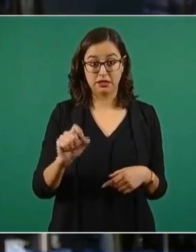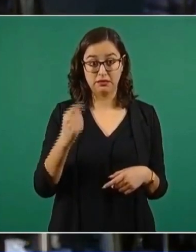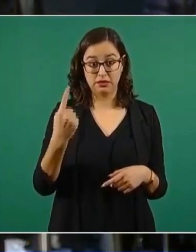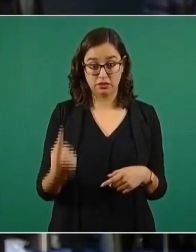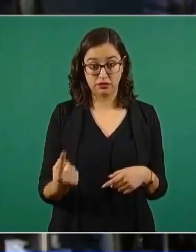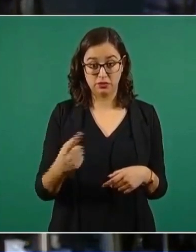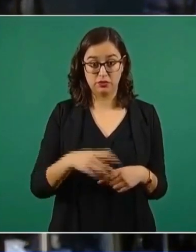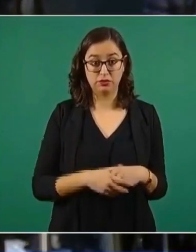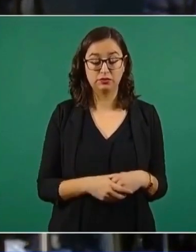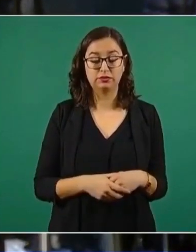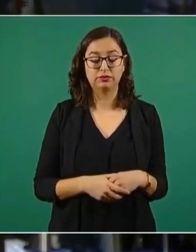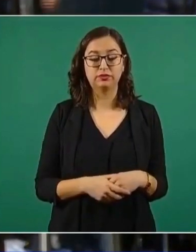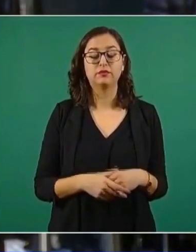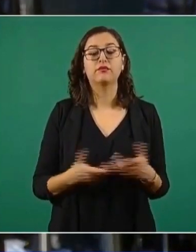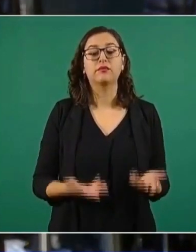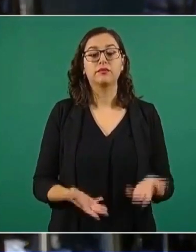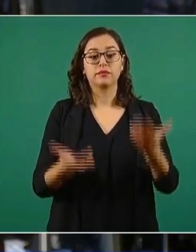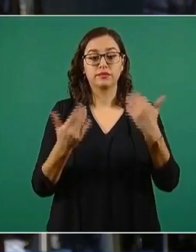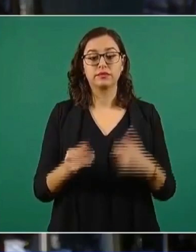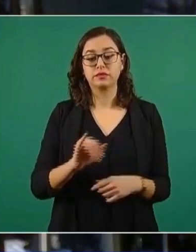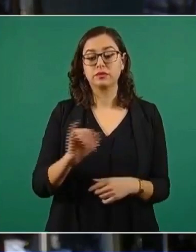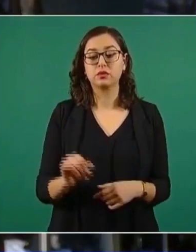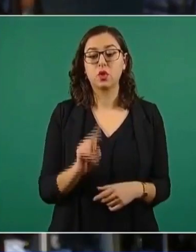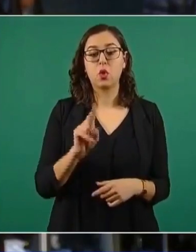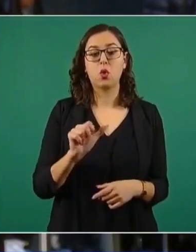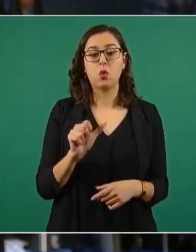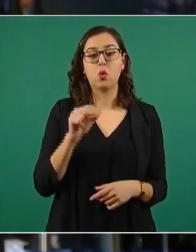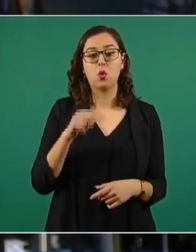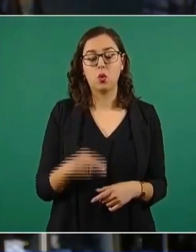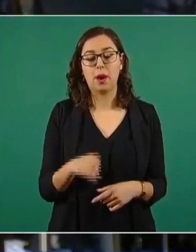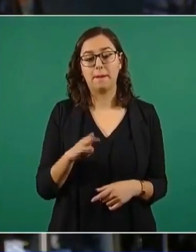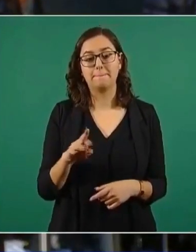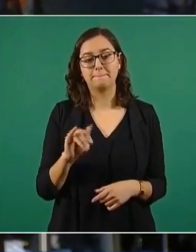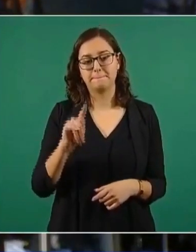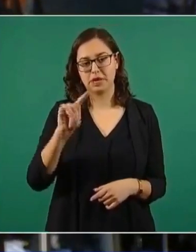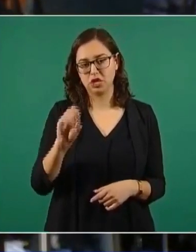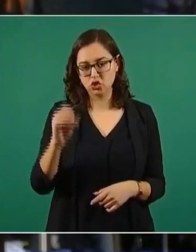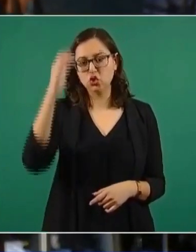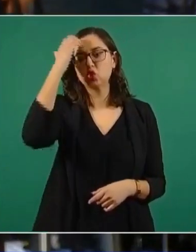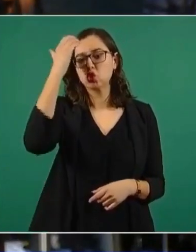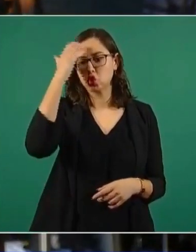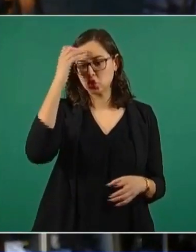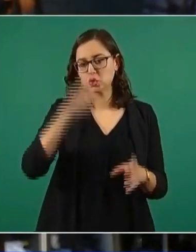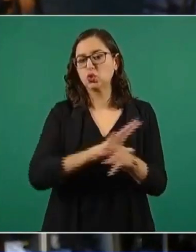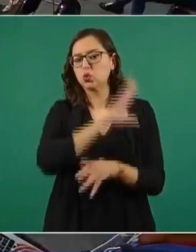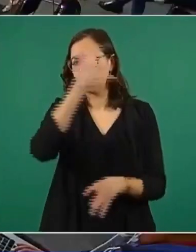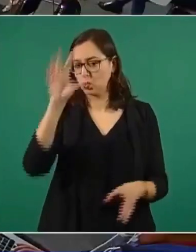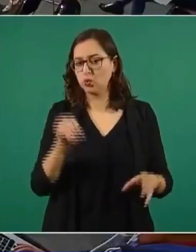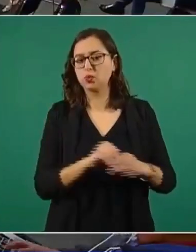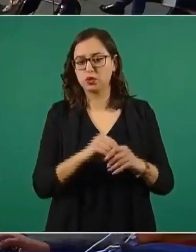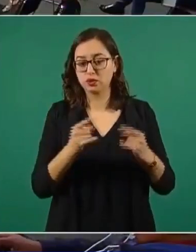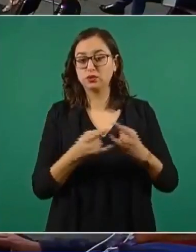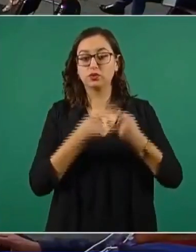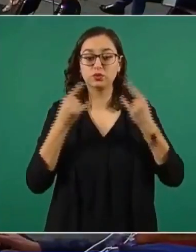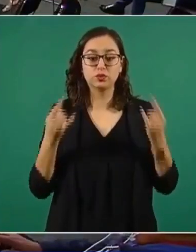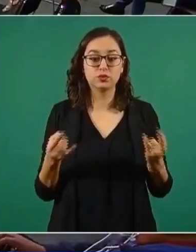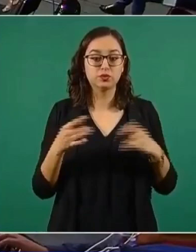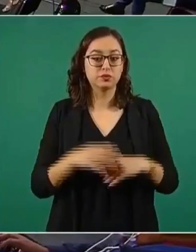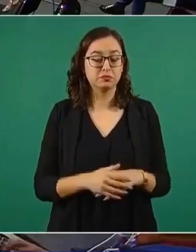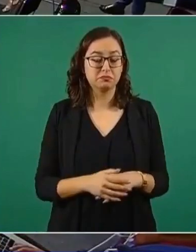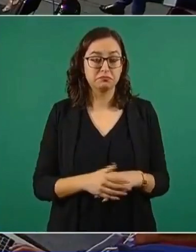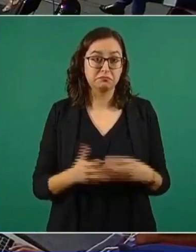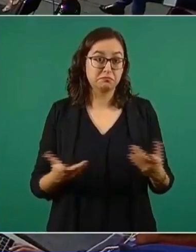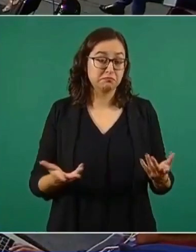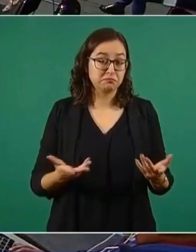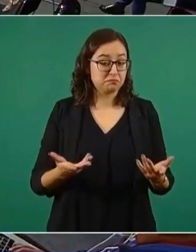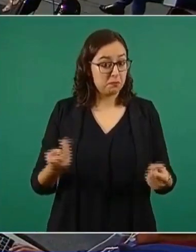FED/FECC/CDMX/5079/2021. Y Juan Rodolfo Ramírez Brito conoce toda la perfección sobre este caso. Presidente, con estas acciones